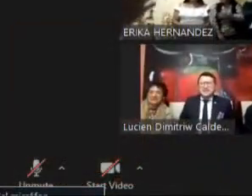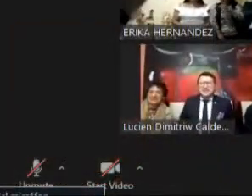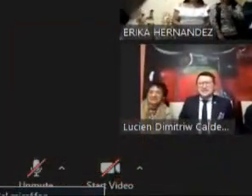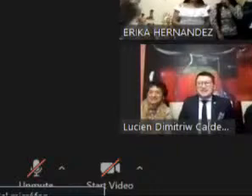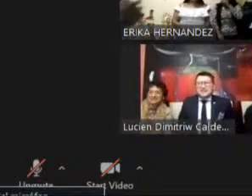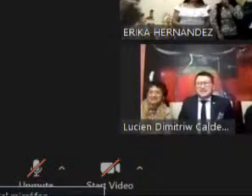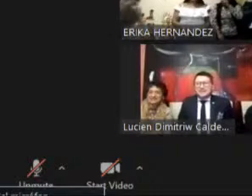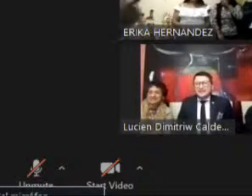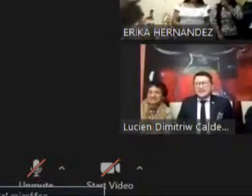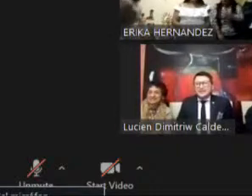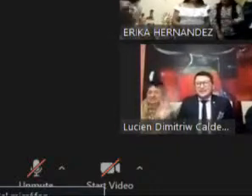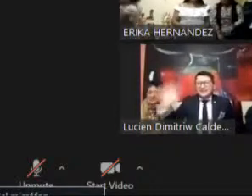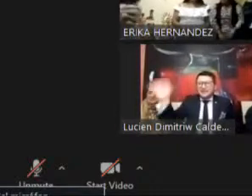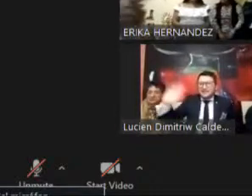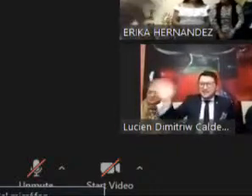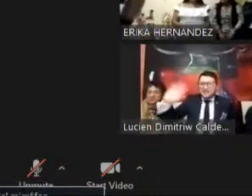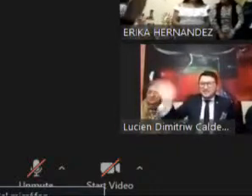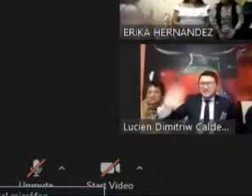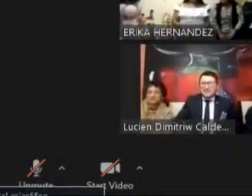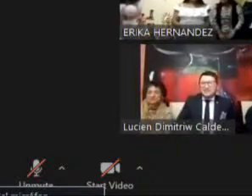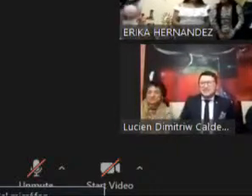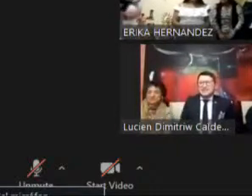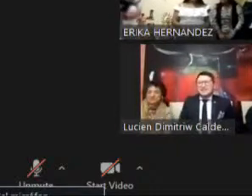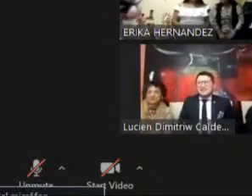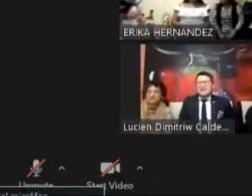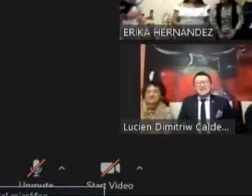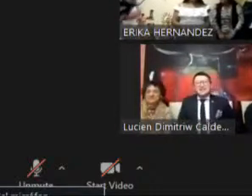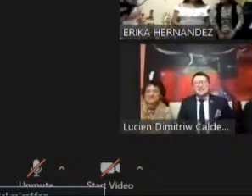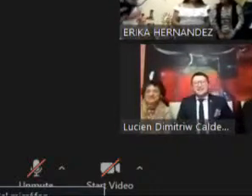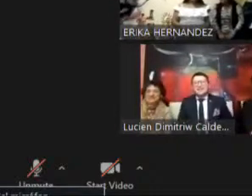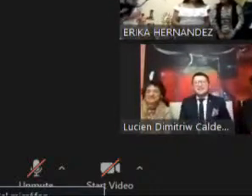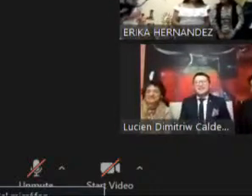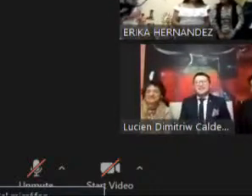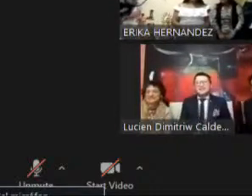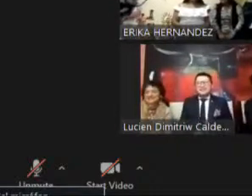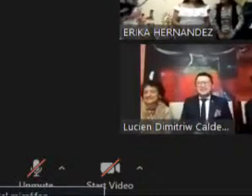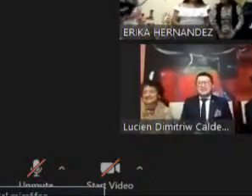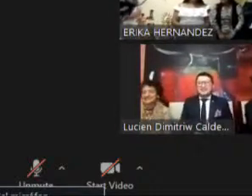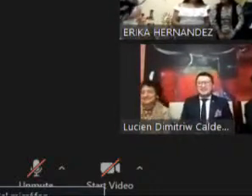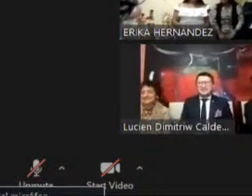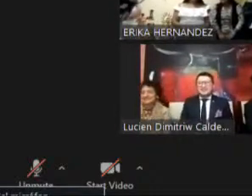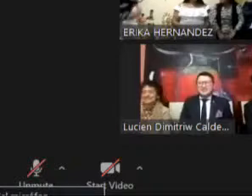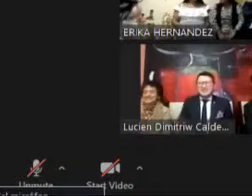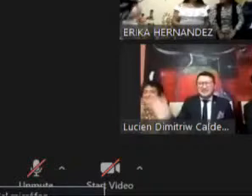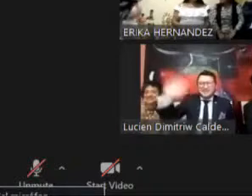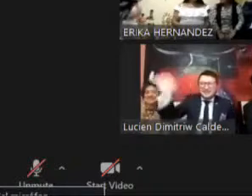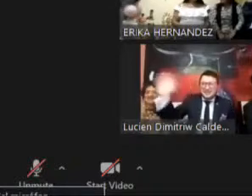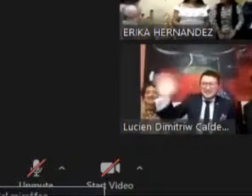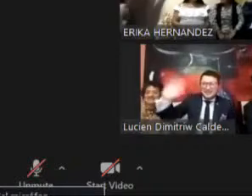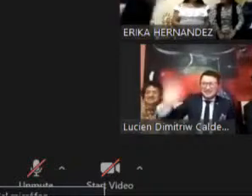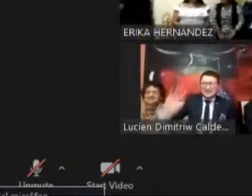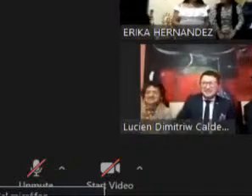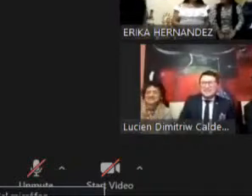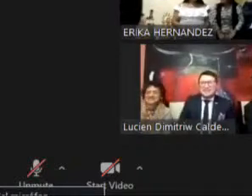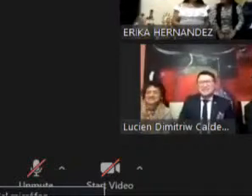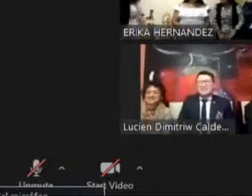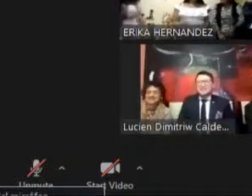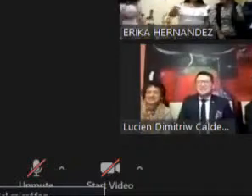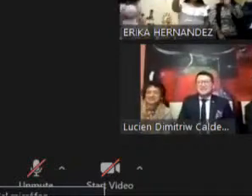Mariana. Muy bien, listas y listos. Al conteo de tres, por favor. Uno, dos y tres. ¡Viva la Universidad Mariana!